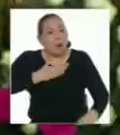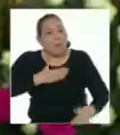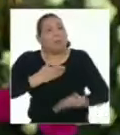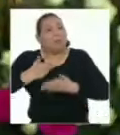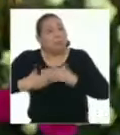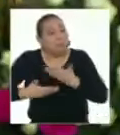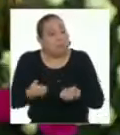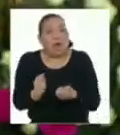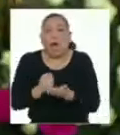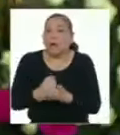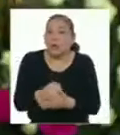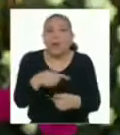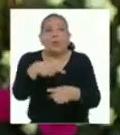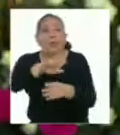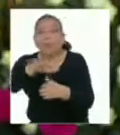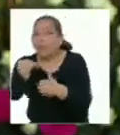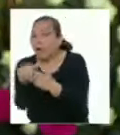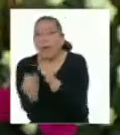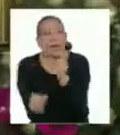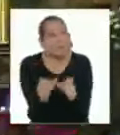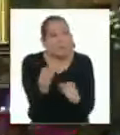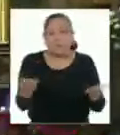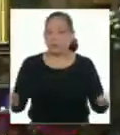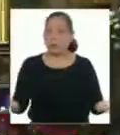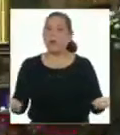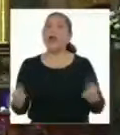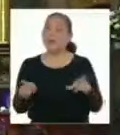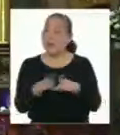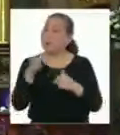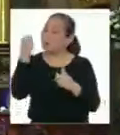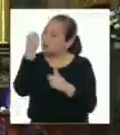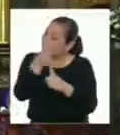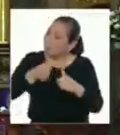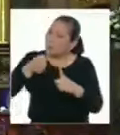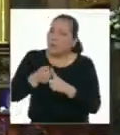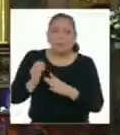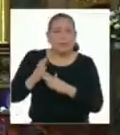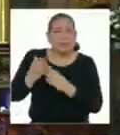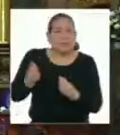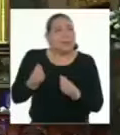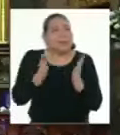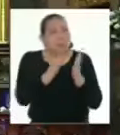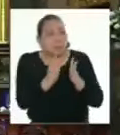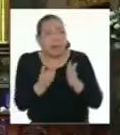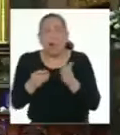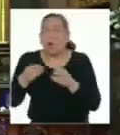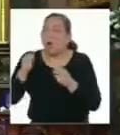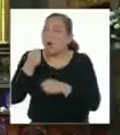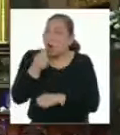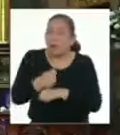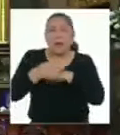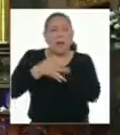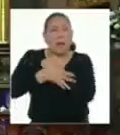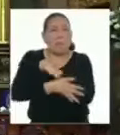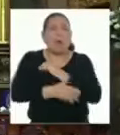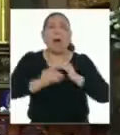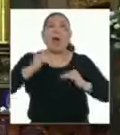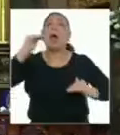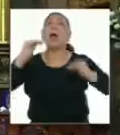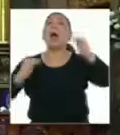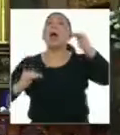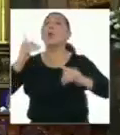los bienes por parte de algunos. También es luchar contra las causas estructurales de la pobreza, la